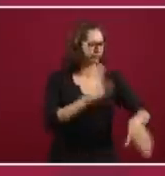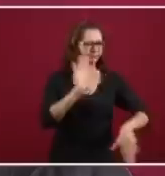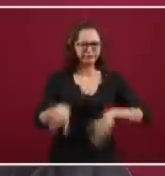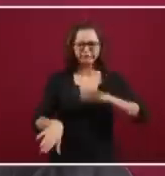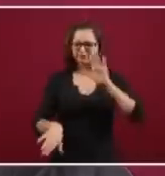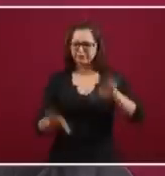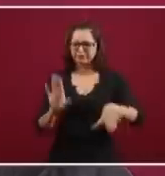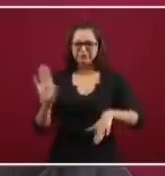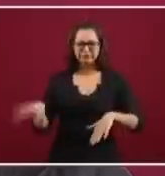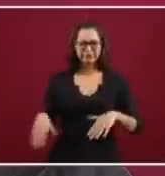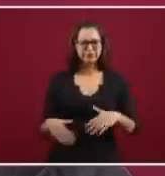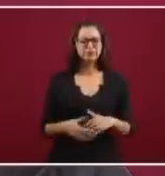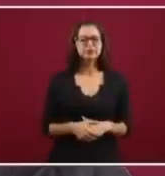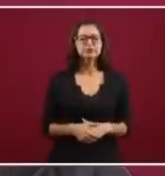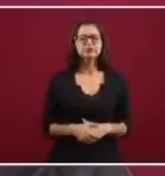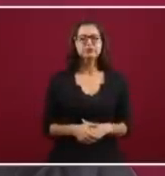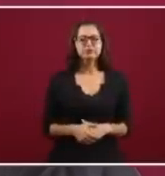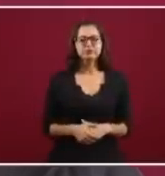que